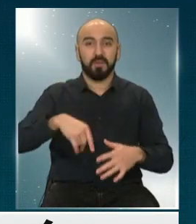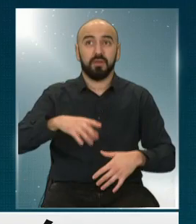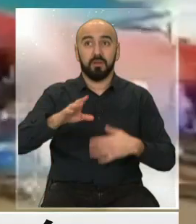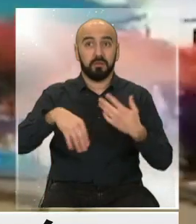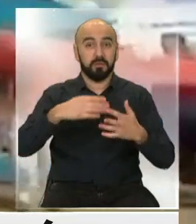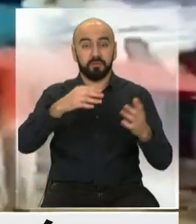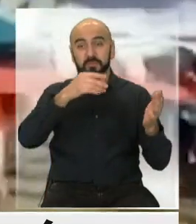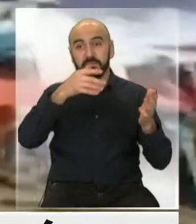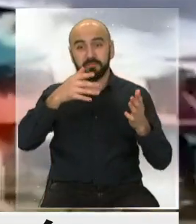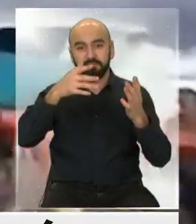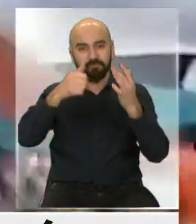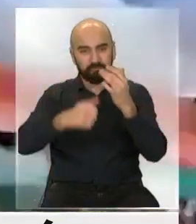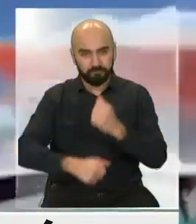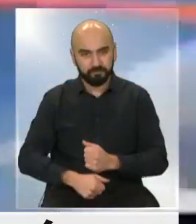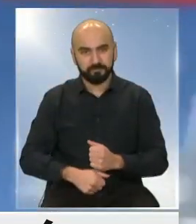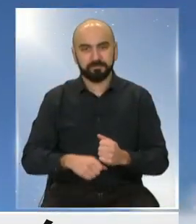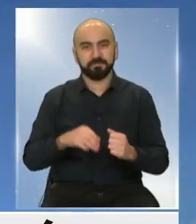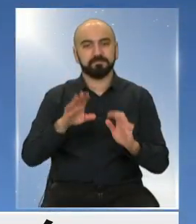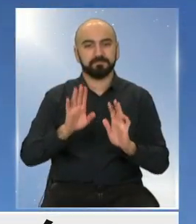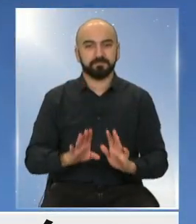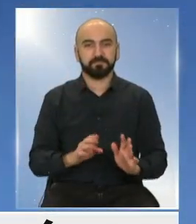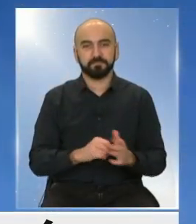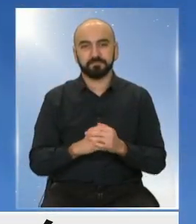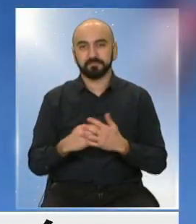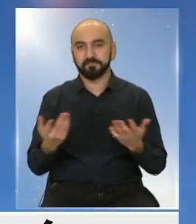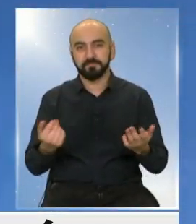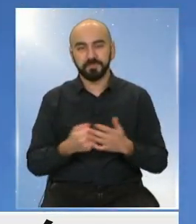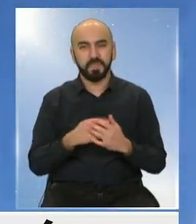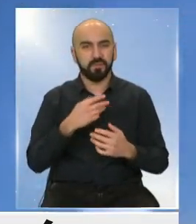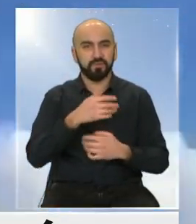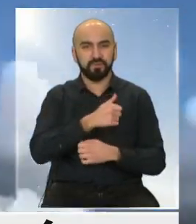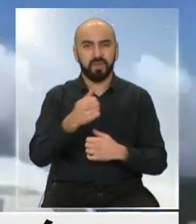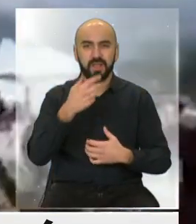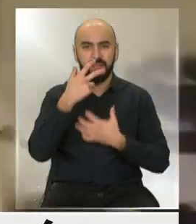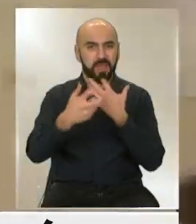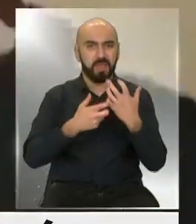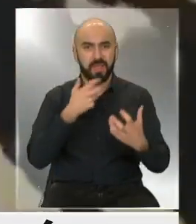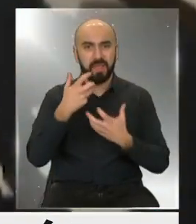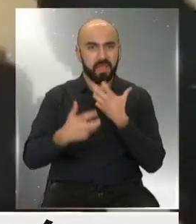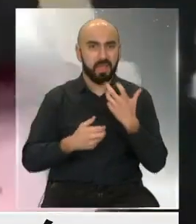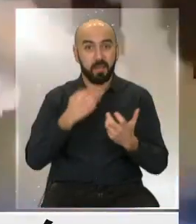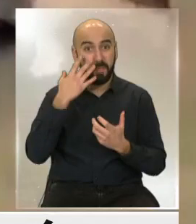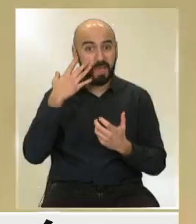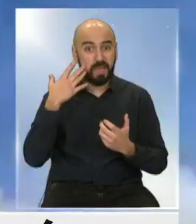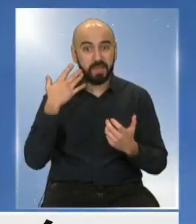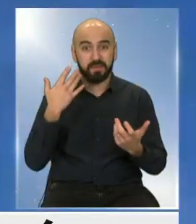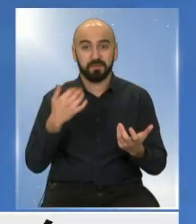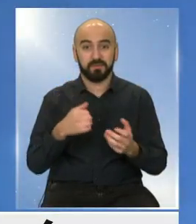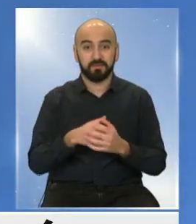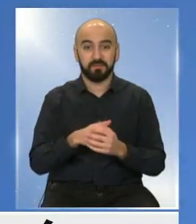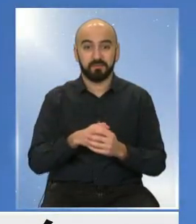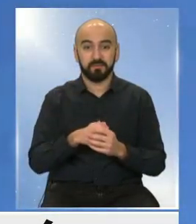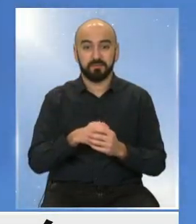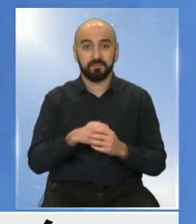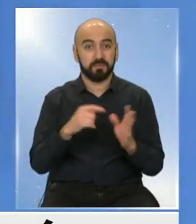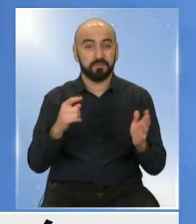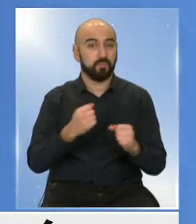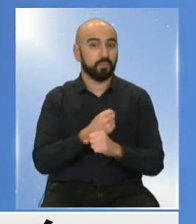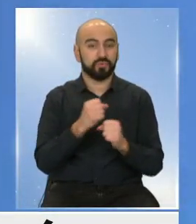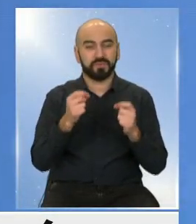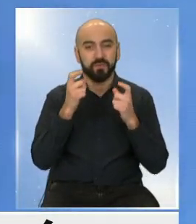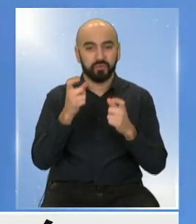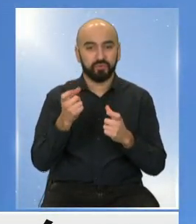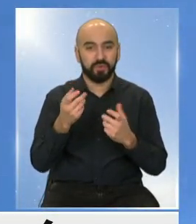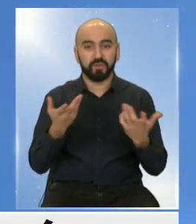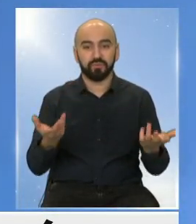fue levantada varios metros en medio de los gritos de pánico de todas las personas que estaban ahí. Bueno, les era obviamente imposible controlar la situación,